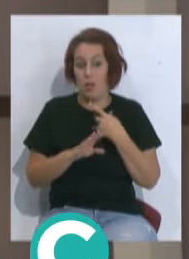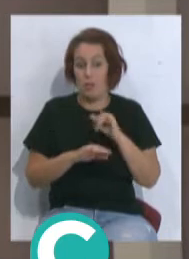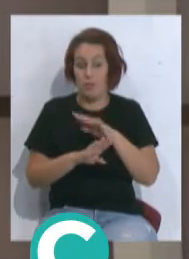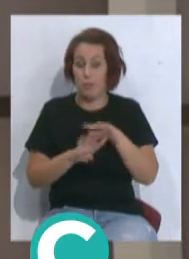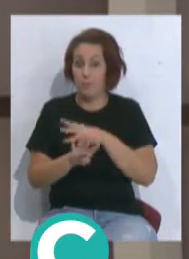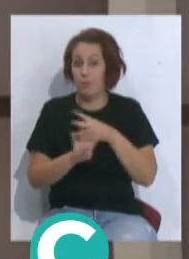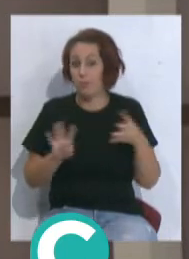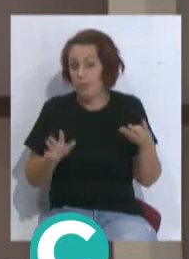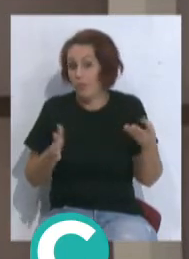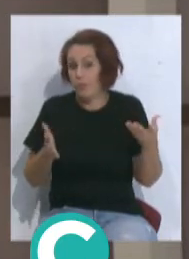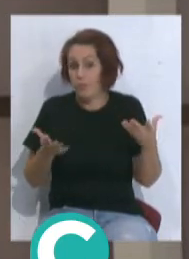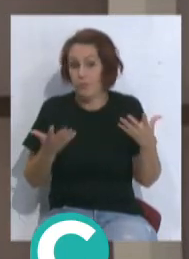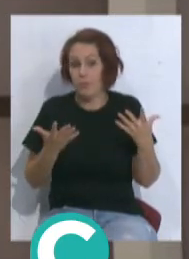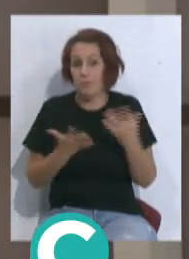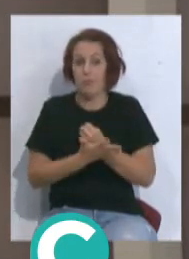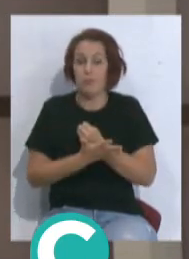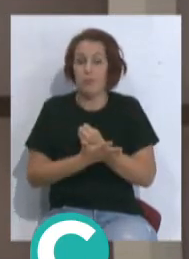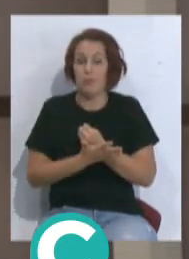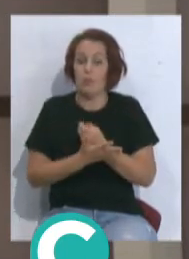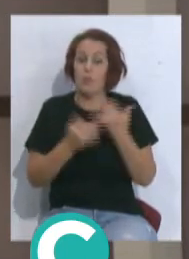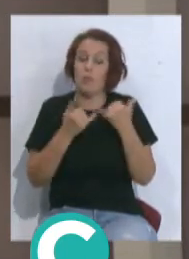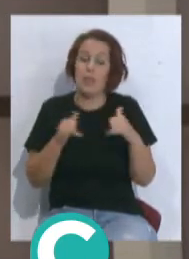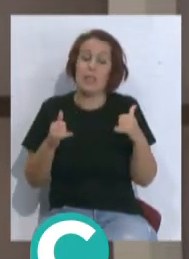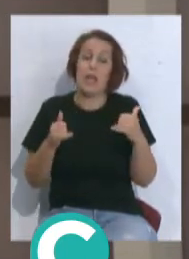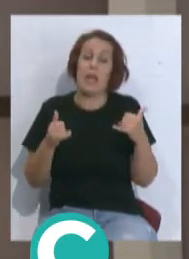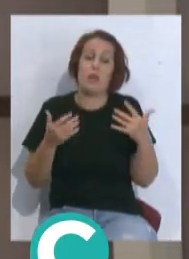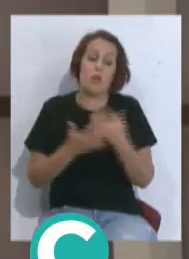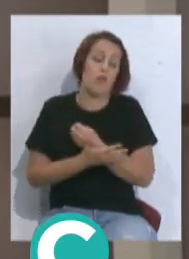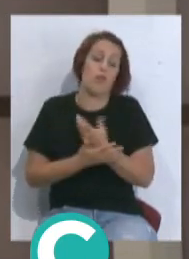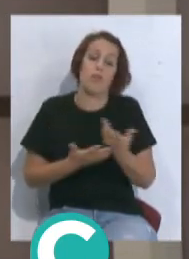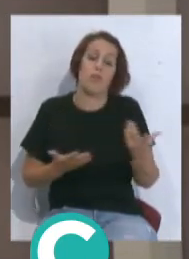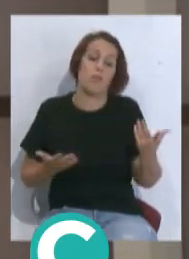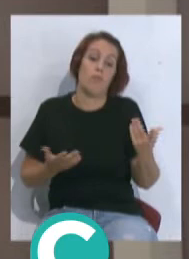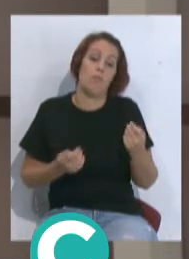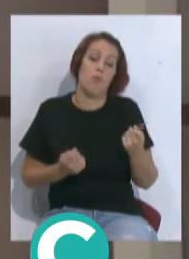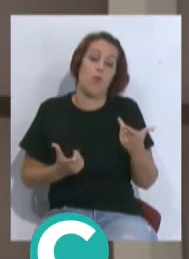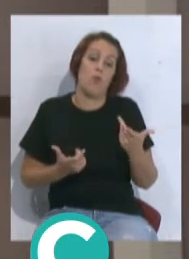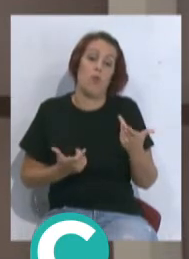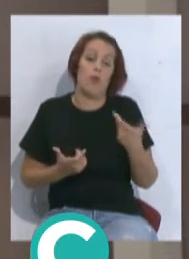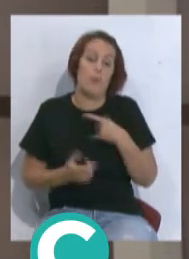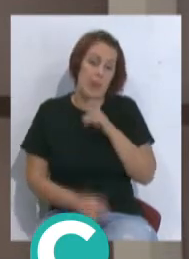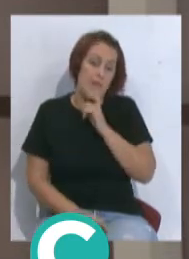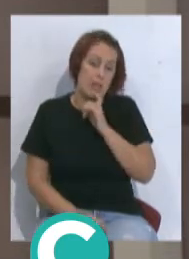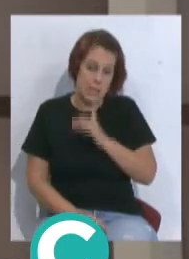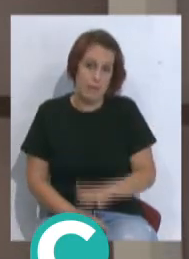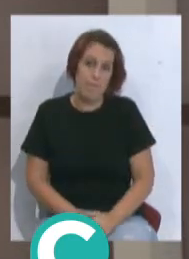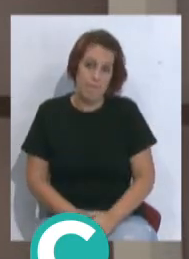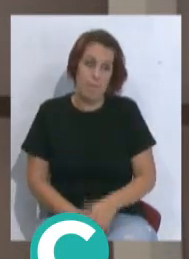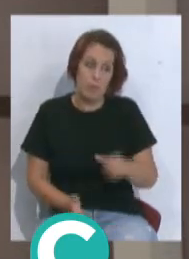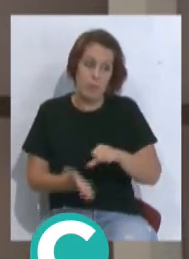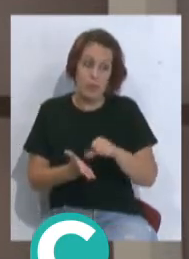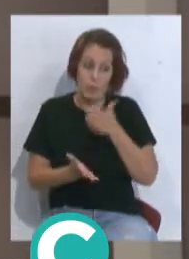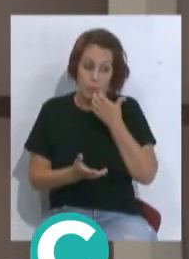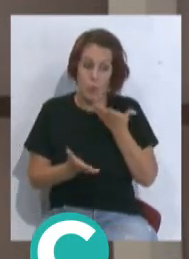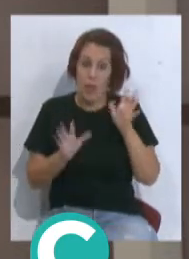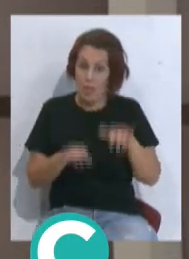calendario y ahí está toda la fiesta, todo, que un poco, que es muy difícil, ¿eh? En una ciudad como Cádiz,